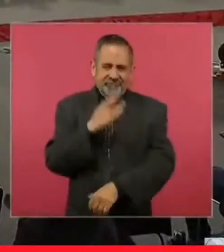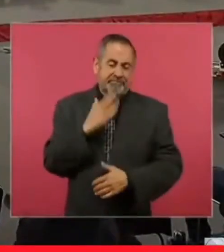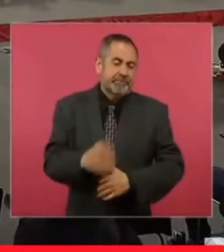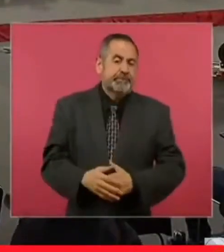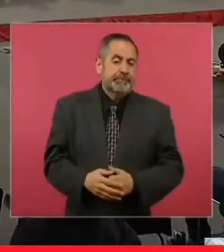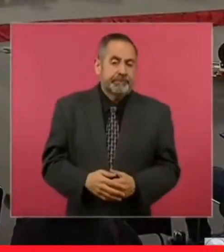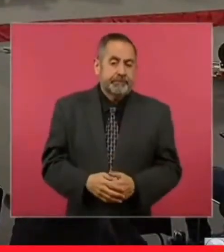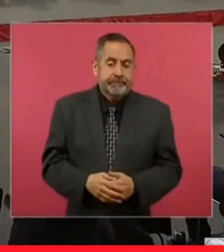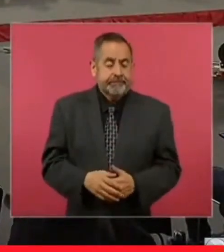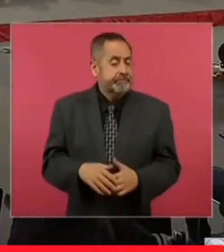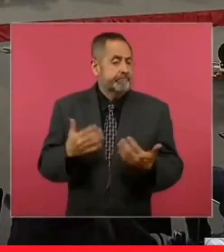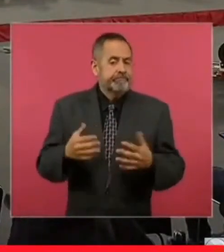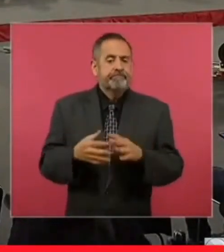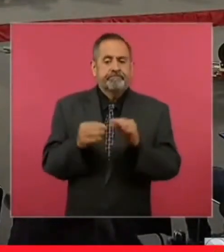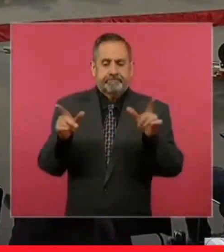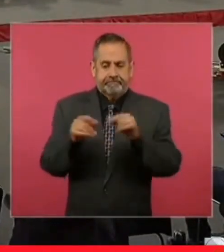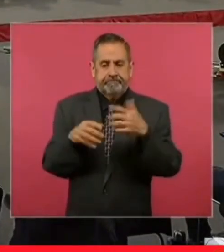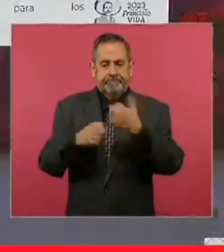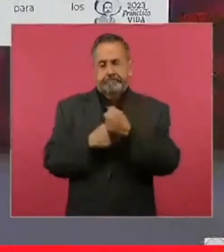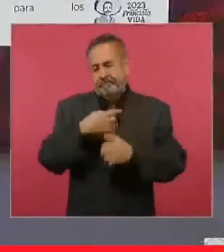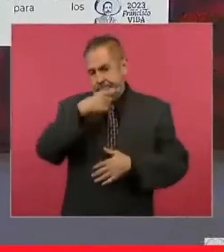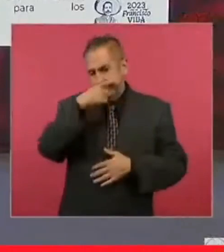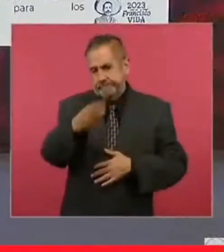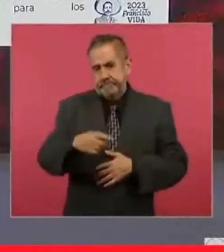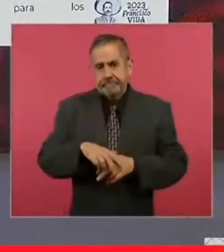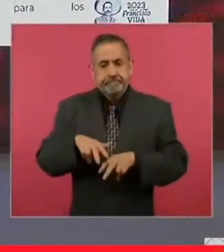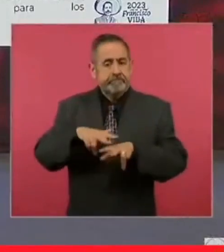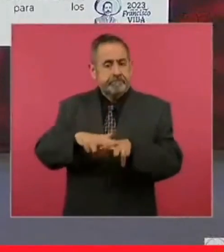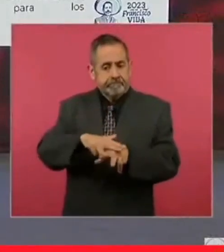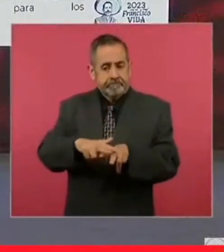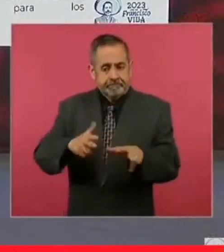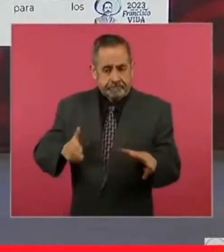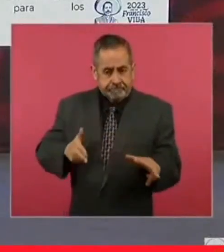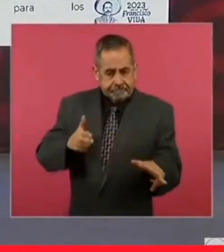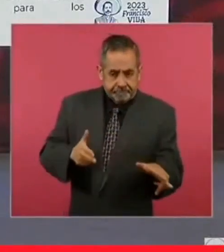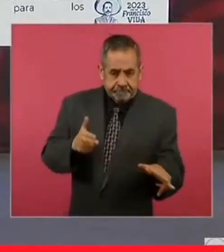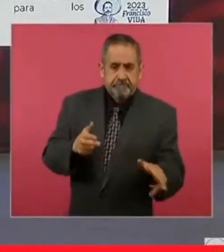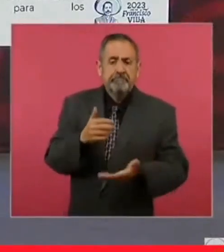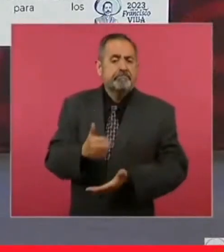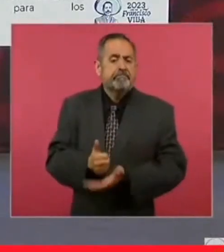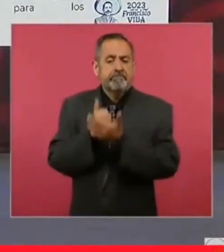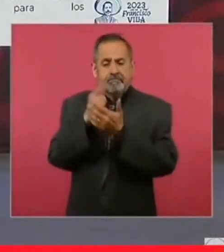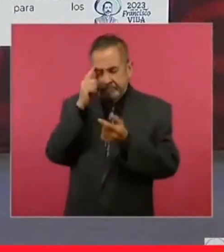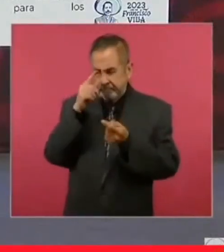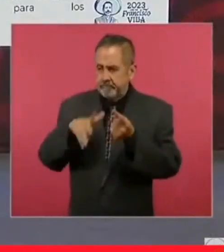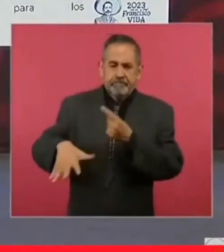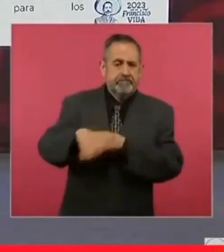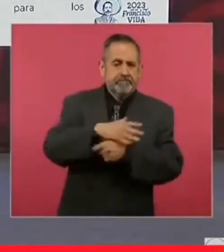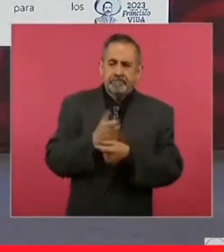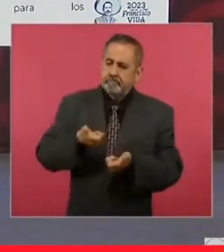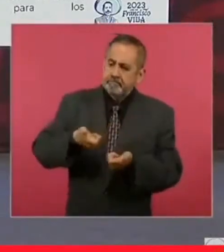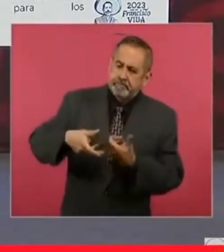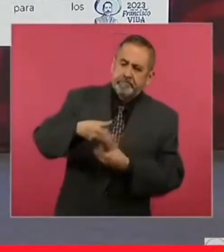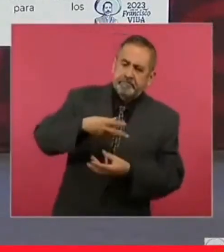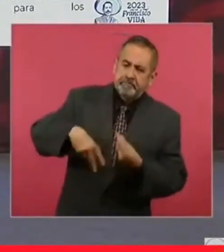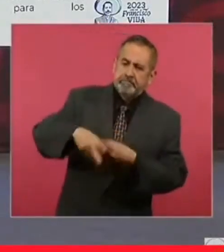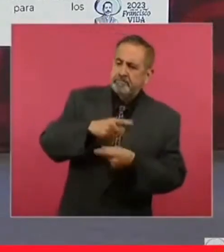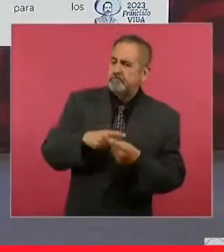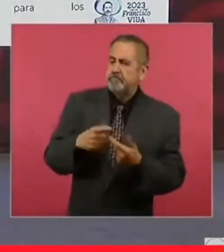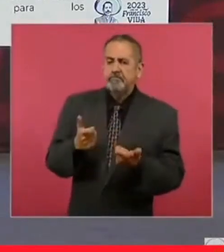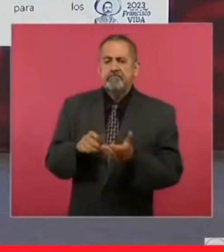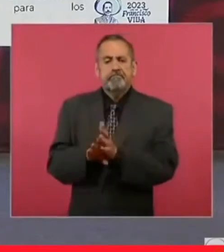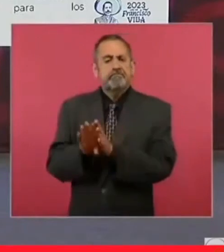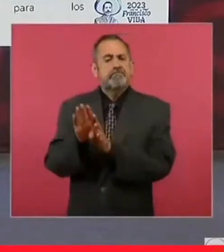Evidentemente, como conclusión puedo decirles que el Tren Maya coadyuva al desarrollo sustentable en la región y en nuestro país